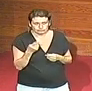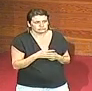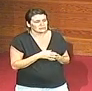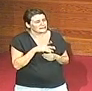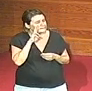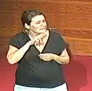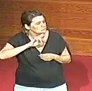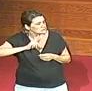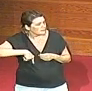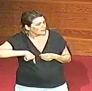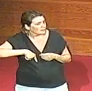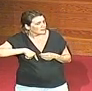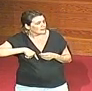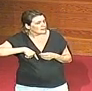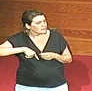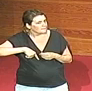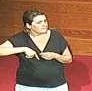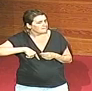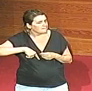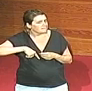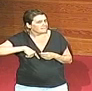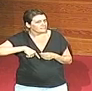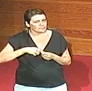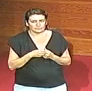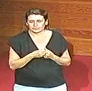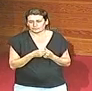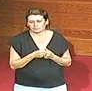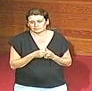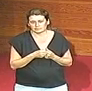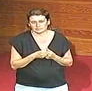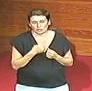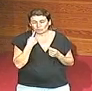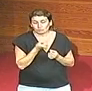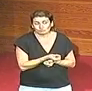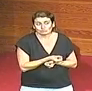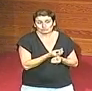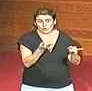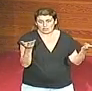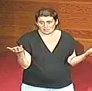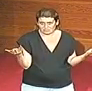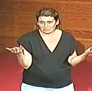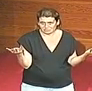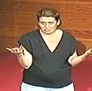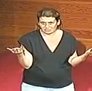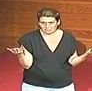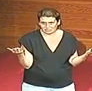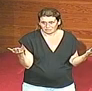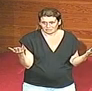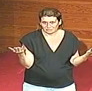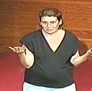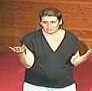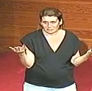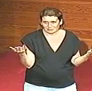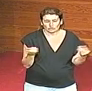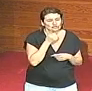miremos también, sobre todo, un poco de pluralidad en el sentido de que vayamos a bucear, que no nos compremos solo